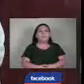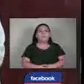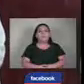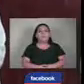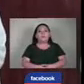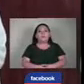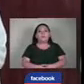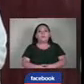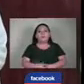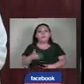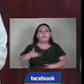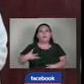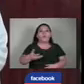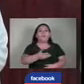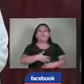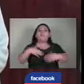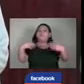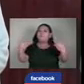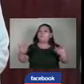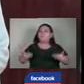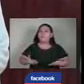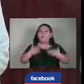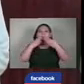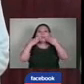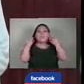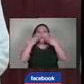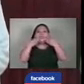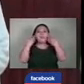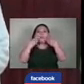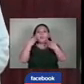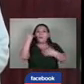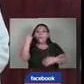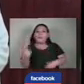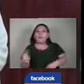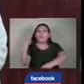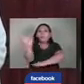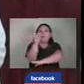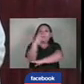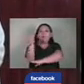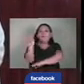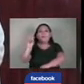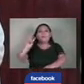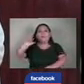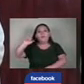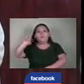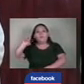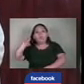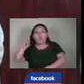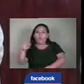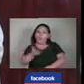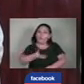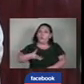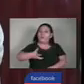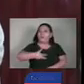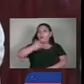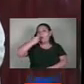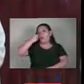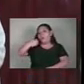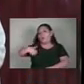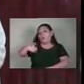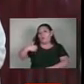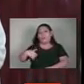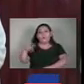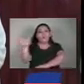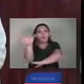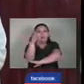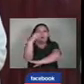recibimos con especial entusiasmo la iniciativa del embajador Marwan, y nos enorgullece que la Embajada de